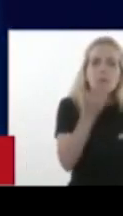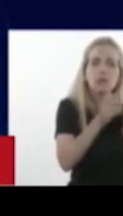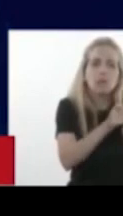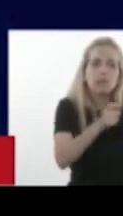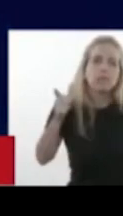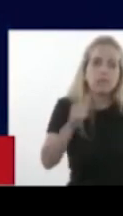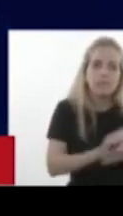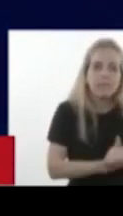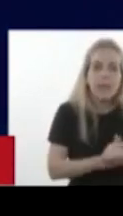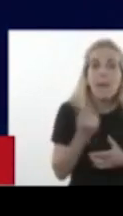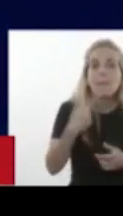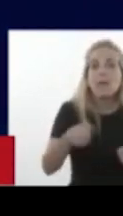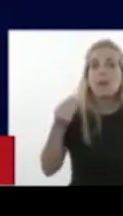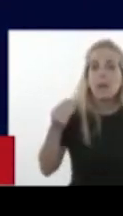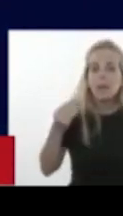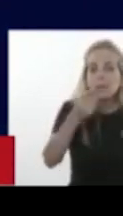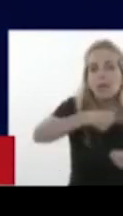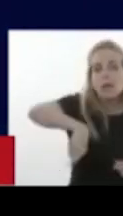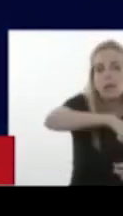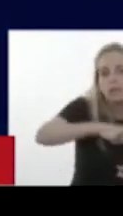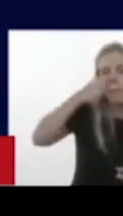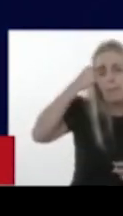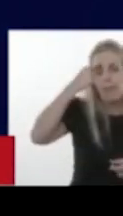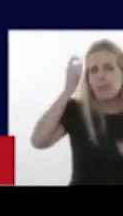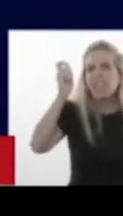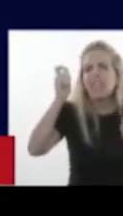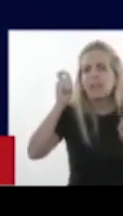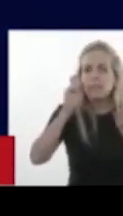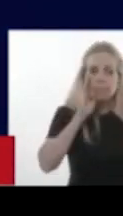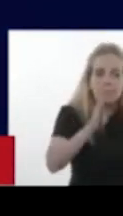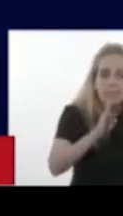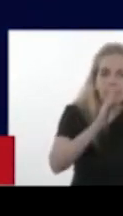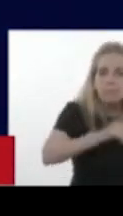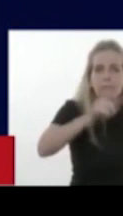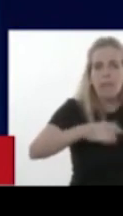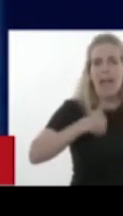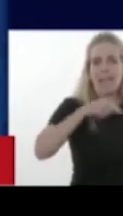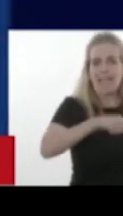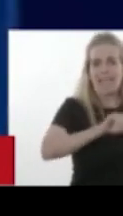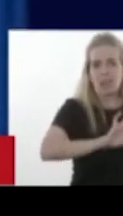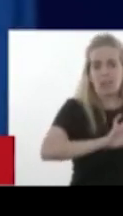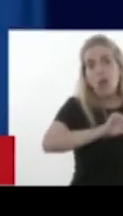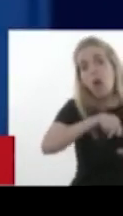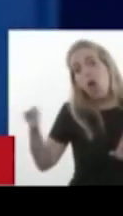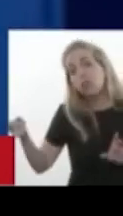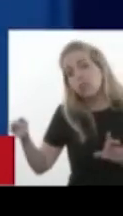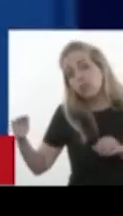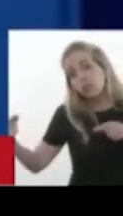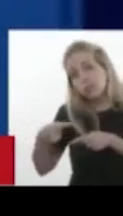centralmente nosotros lo que hacemos es pensar en nuestra gente y otros piensan en sus negocios.